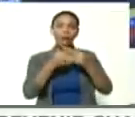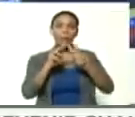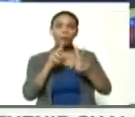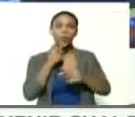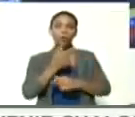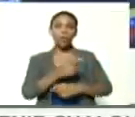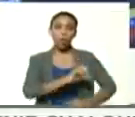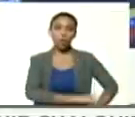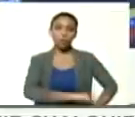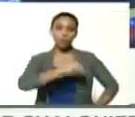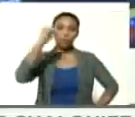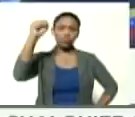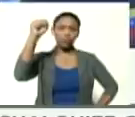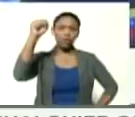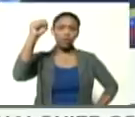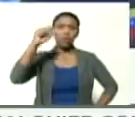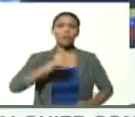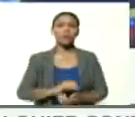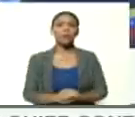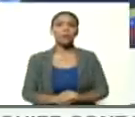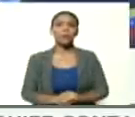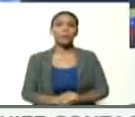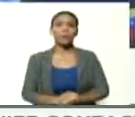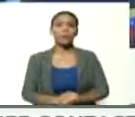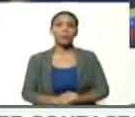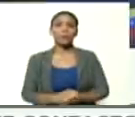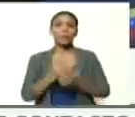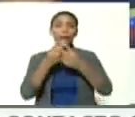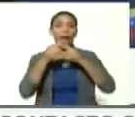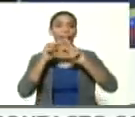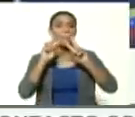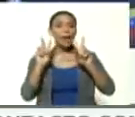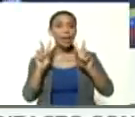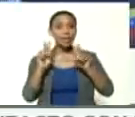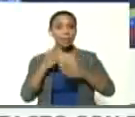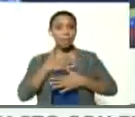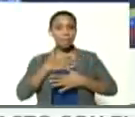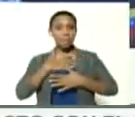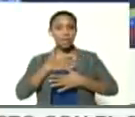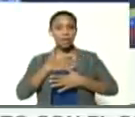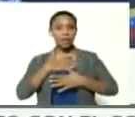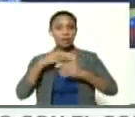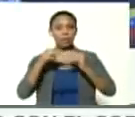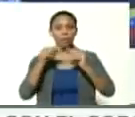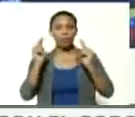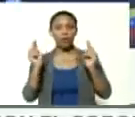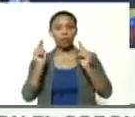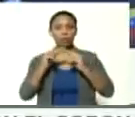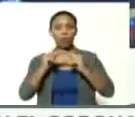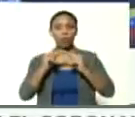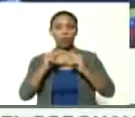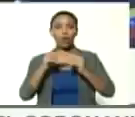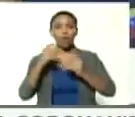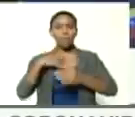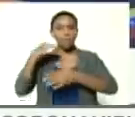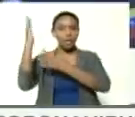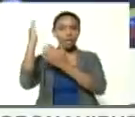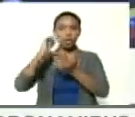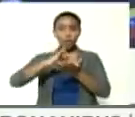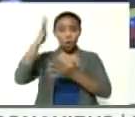dijo el libertador Simón Bolívar, la paz será mi puerto, mi gloria,